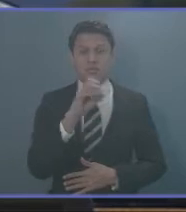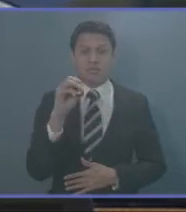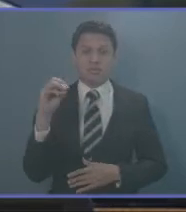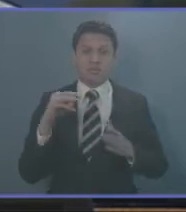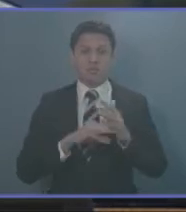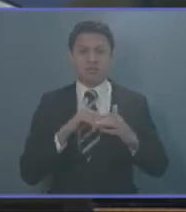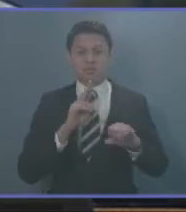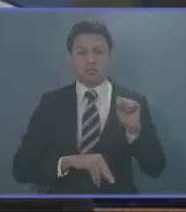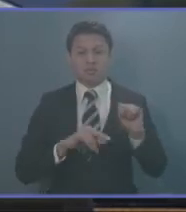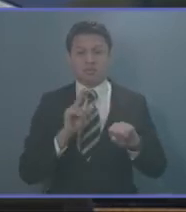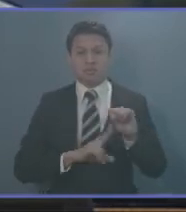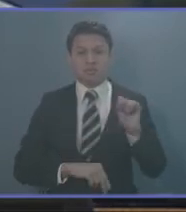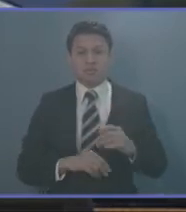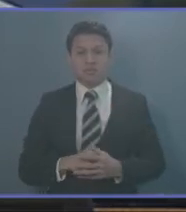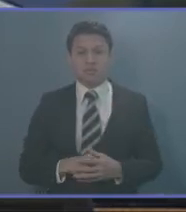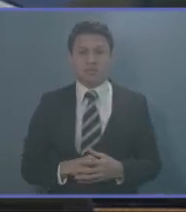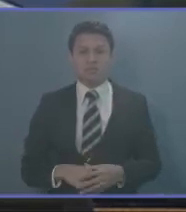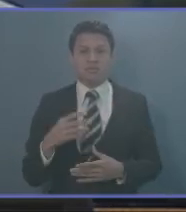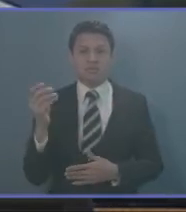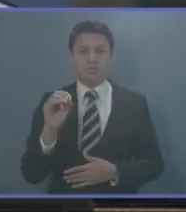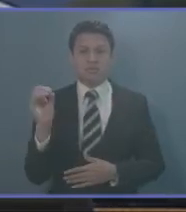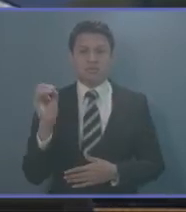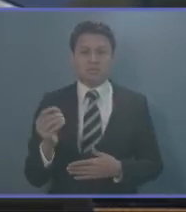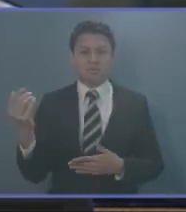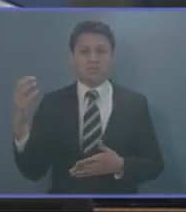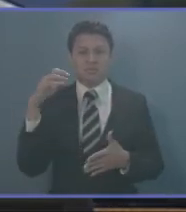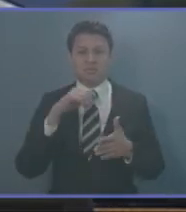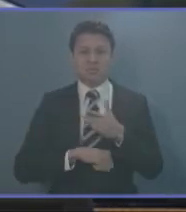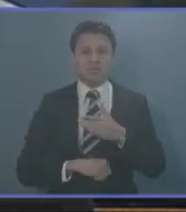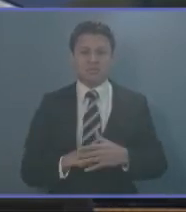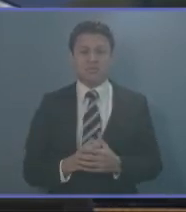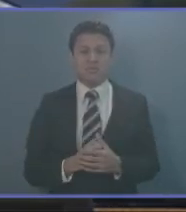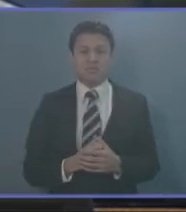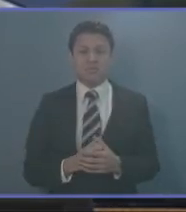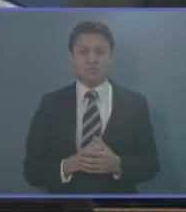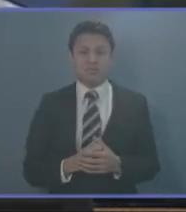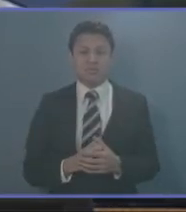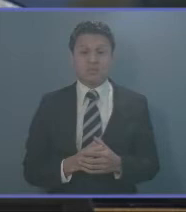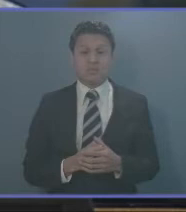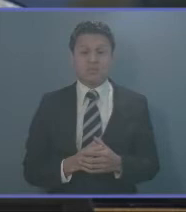$600,000, $900 como cuota fija más